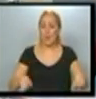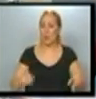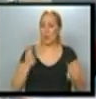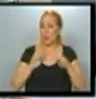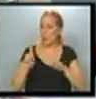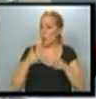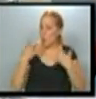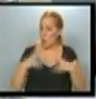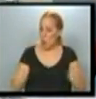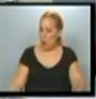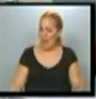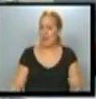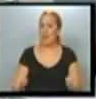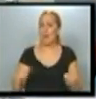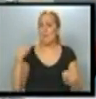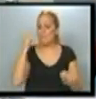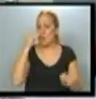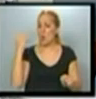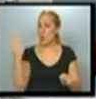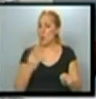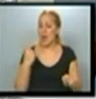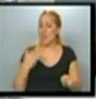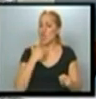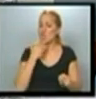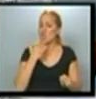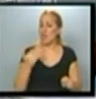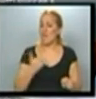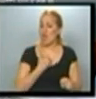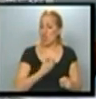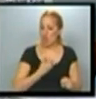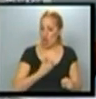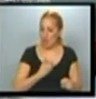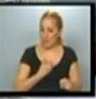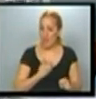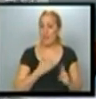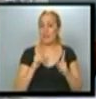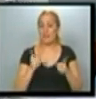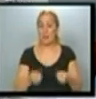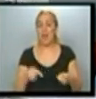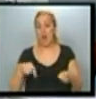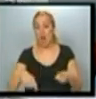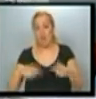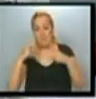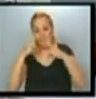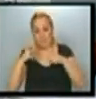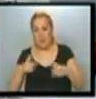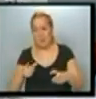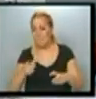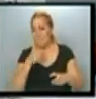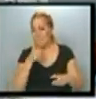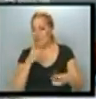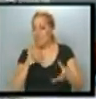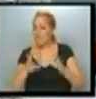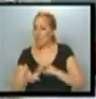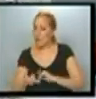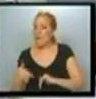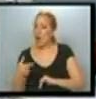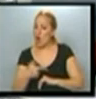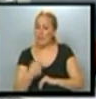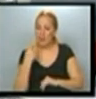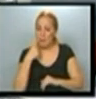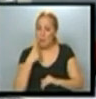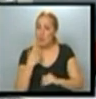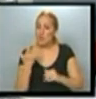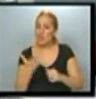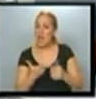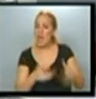dando vuelta por la ciudad y no se saben dónde se metieron. A la par, están investigando un posible sabotaje en el zoológico de la ciudad.